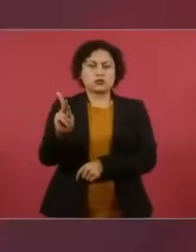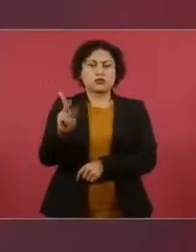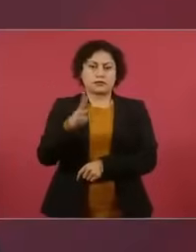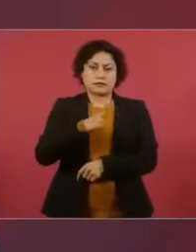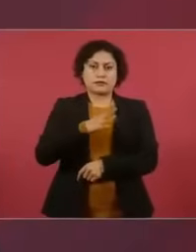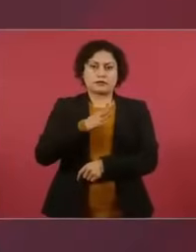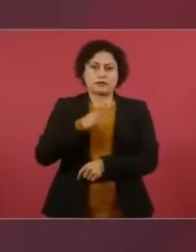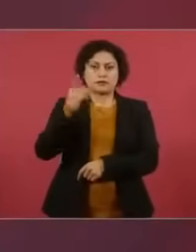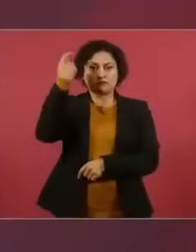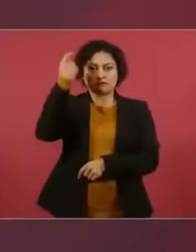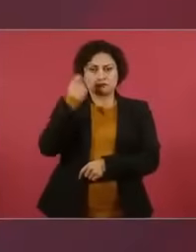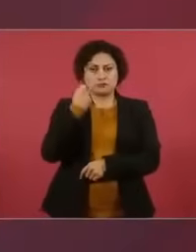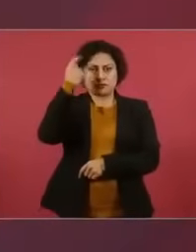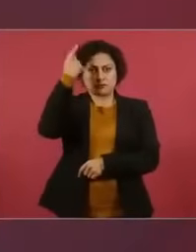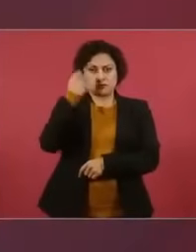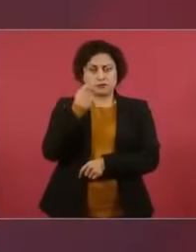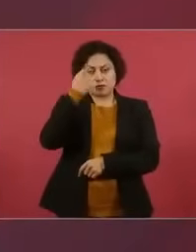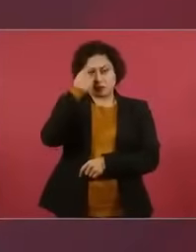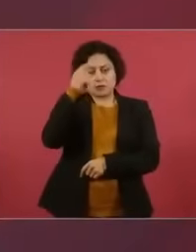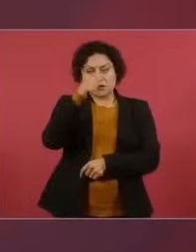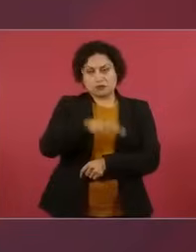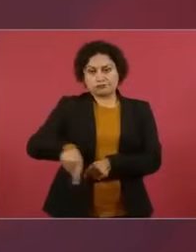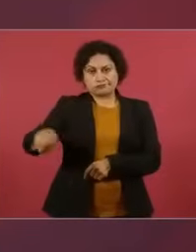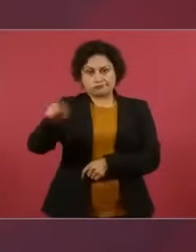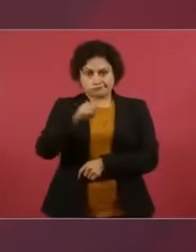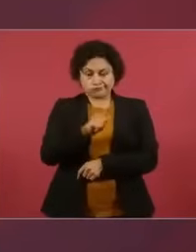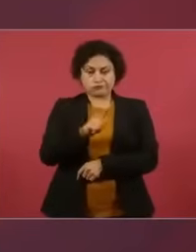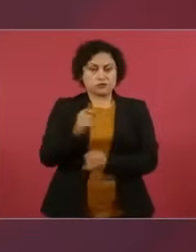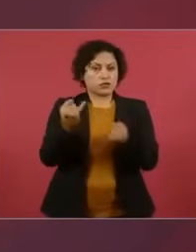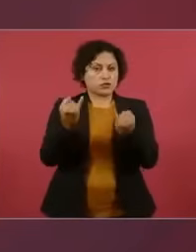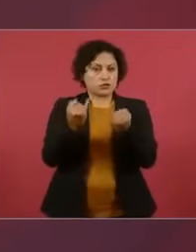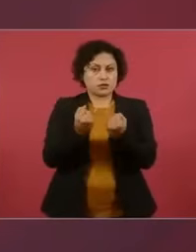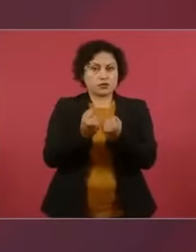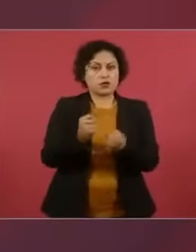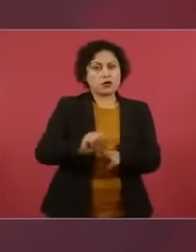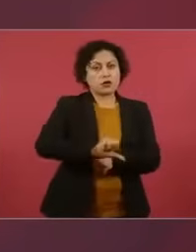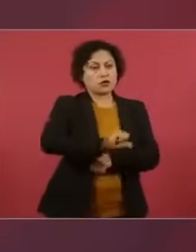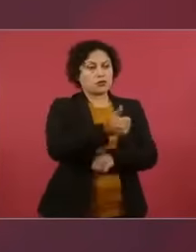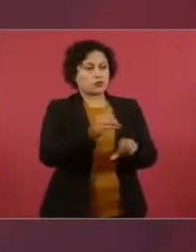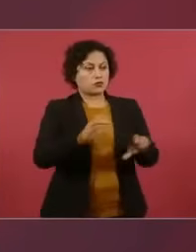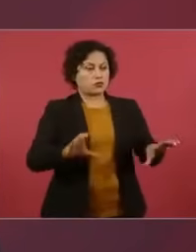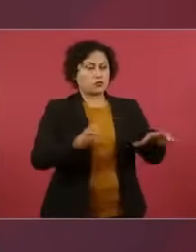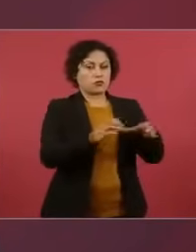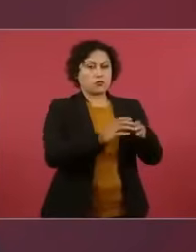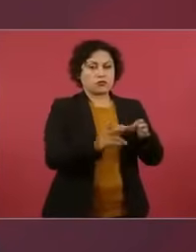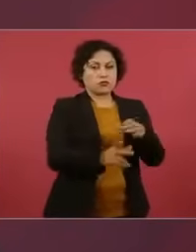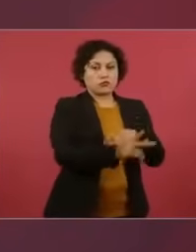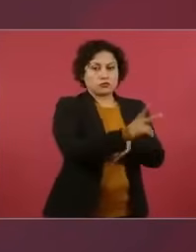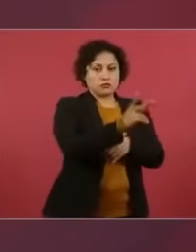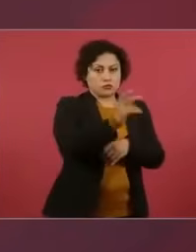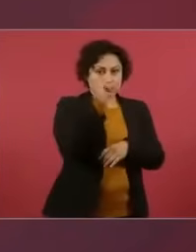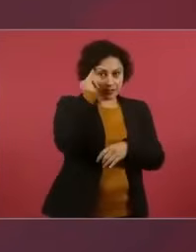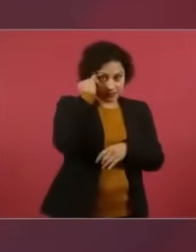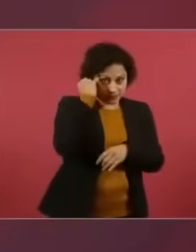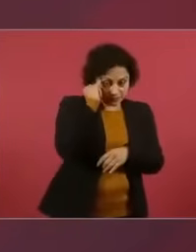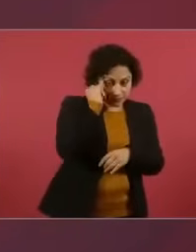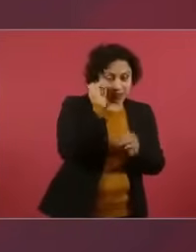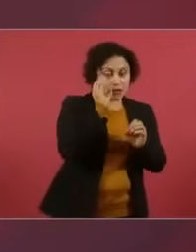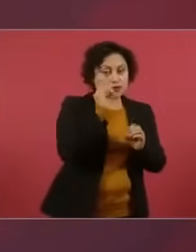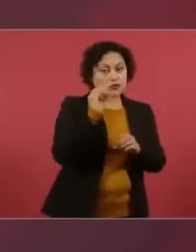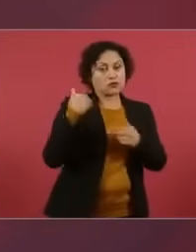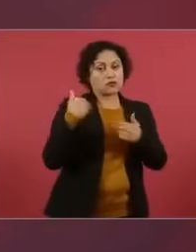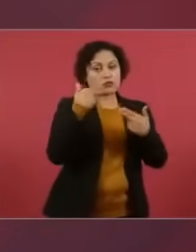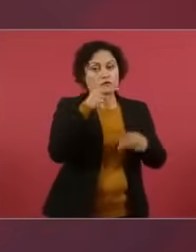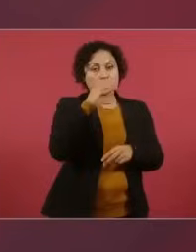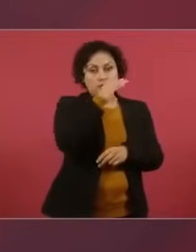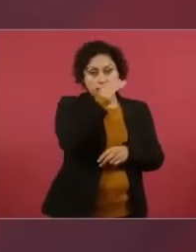discapacidad, igual que nuestros pueblos indígenas afromexicanos, entre los 0 y los 64 años. Para ellos